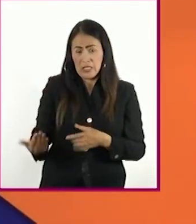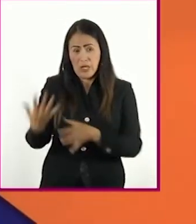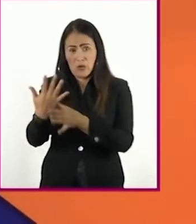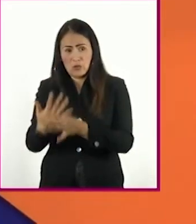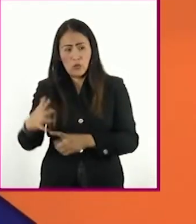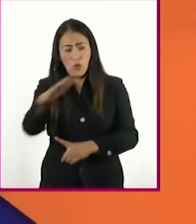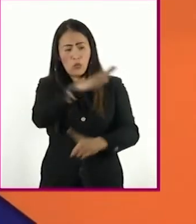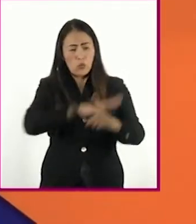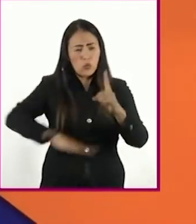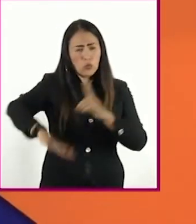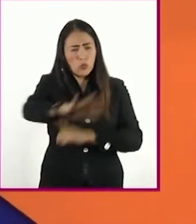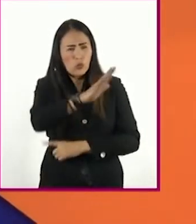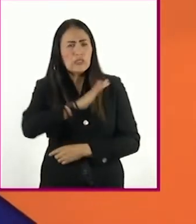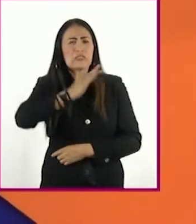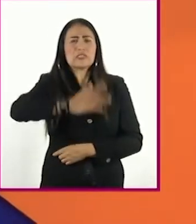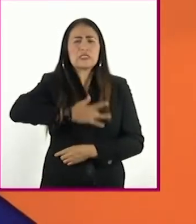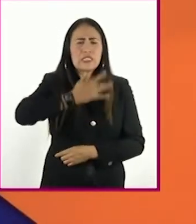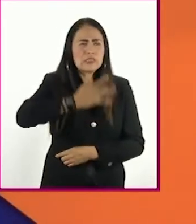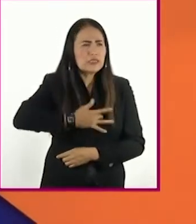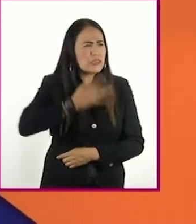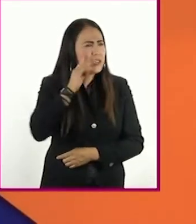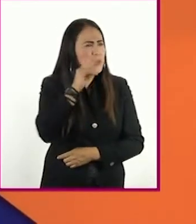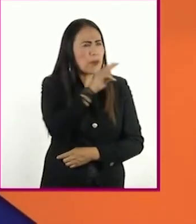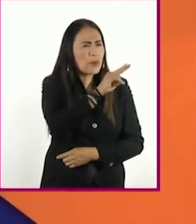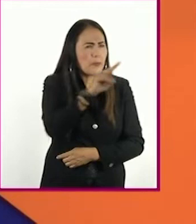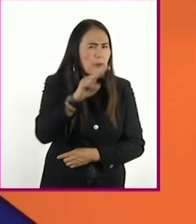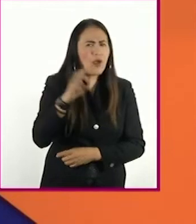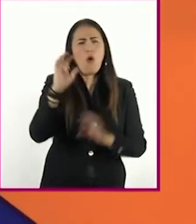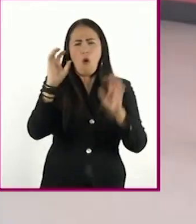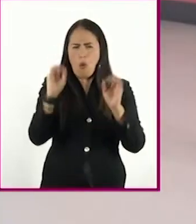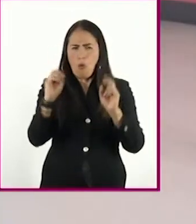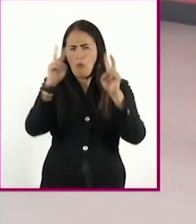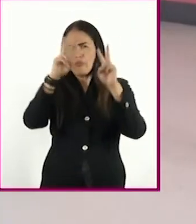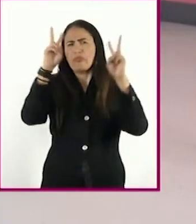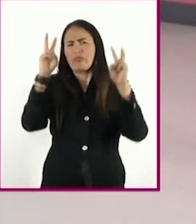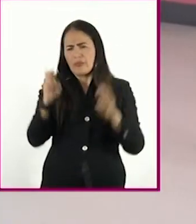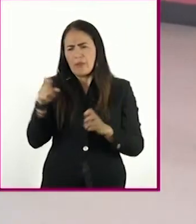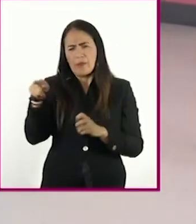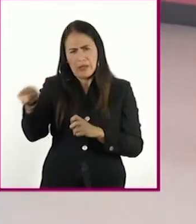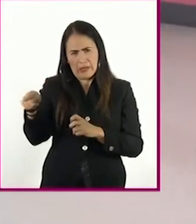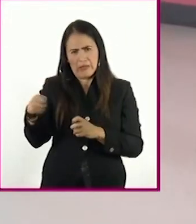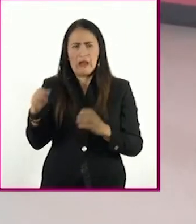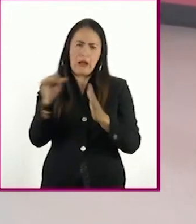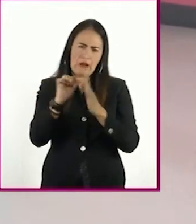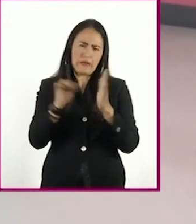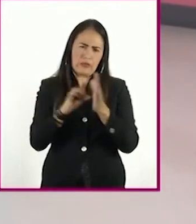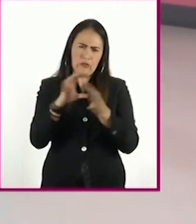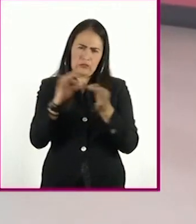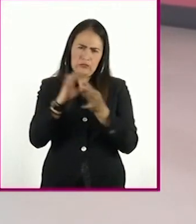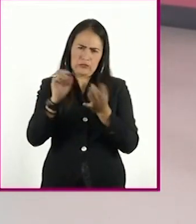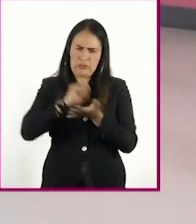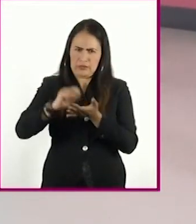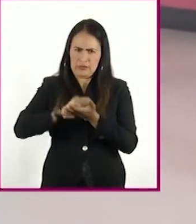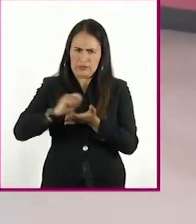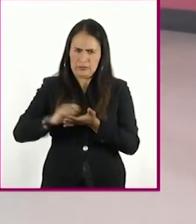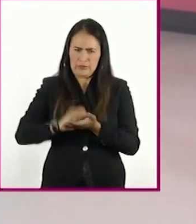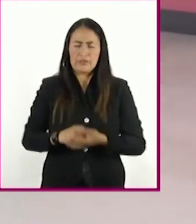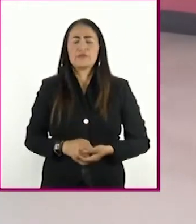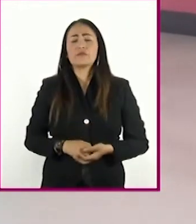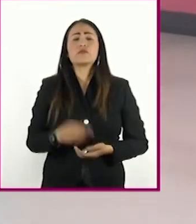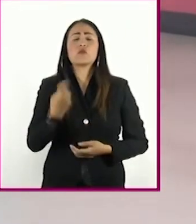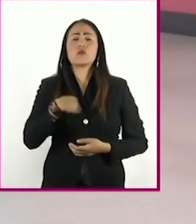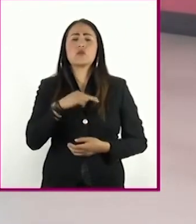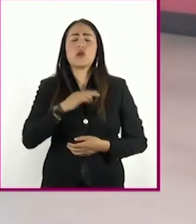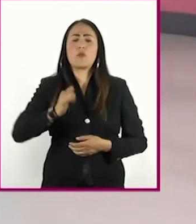en general o específicamente según el tema que trate el artículo. Nosotros podemos aprovechar